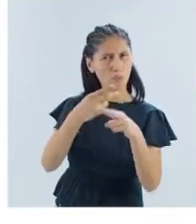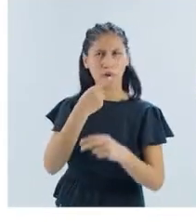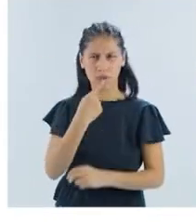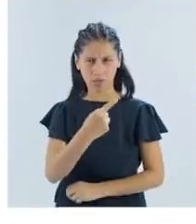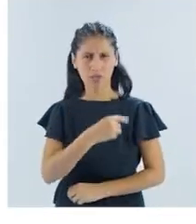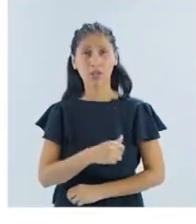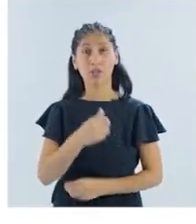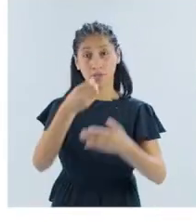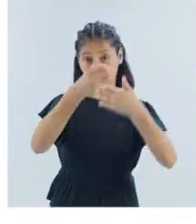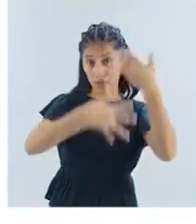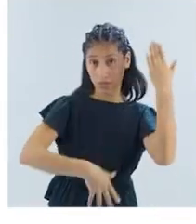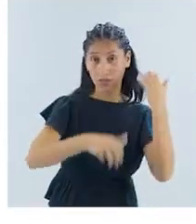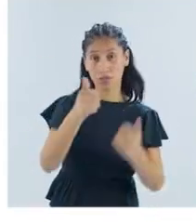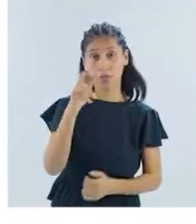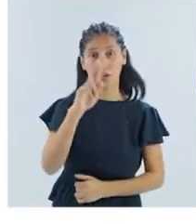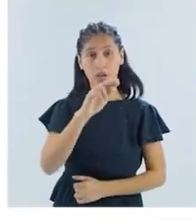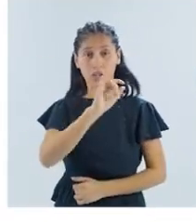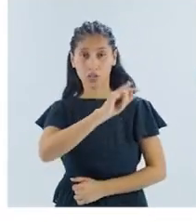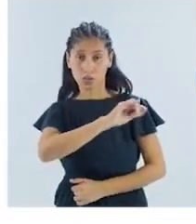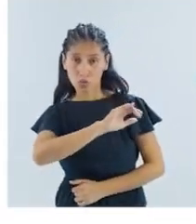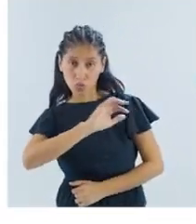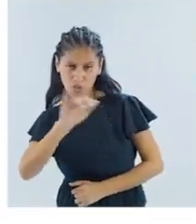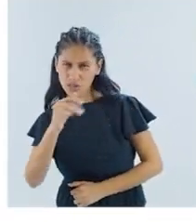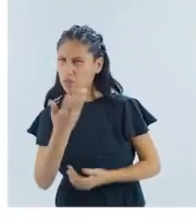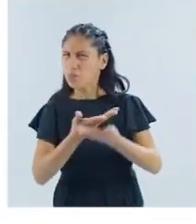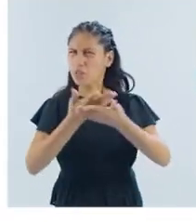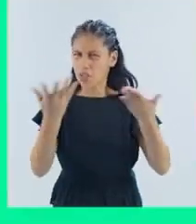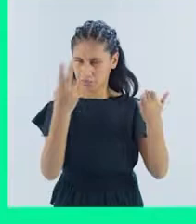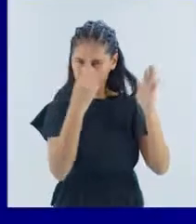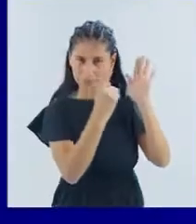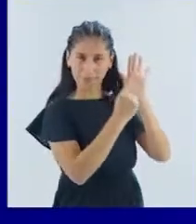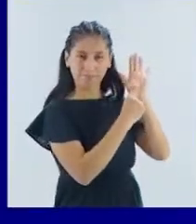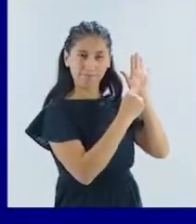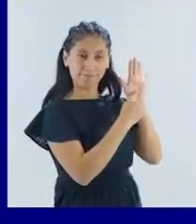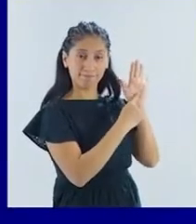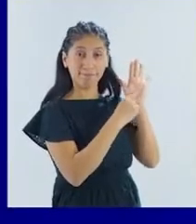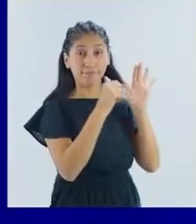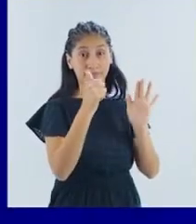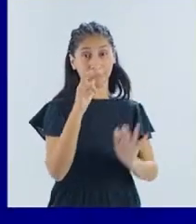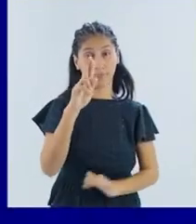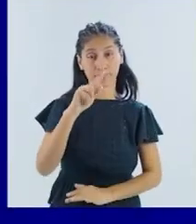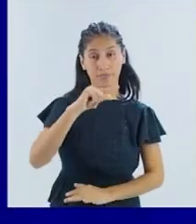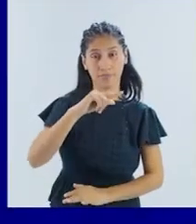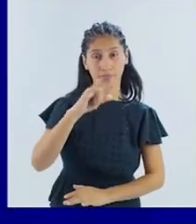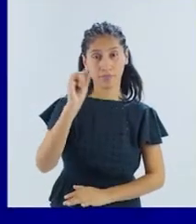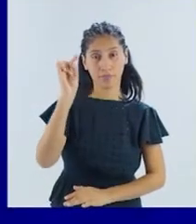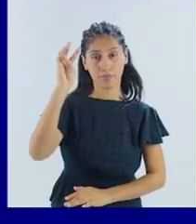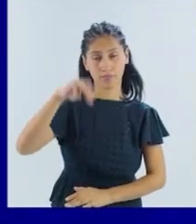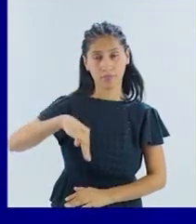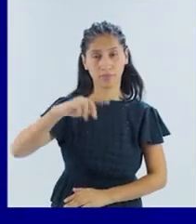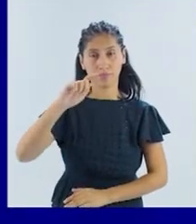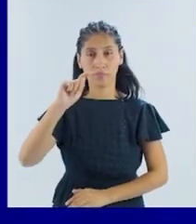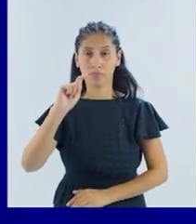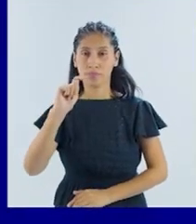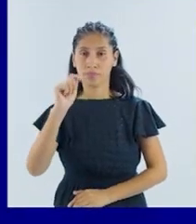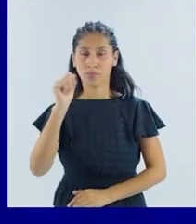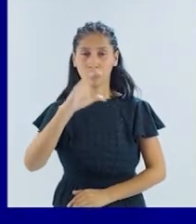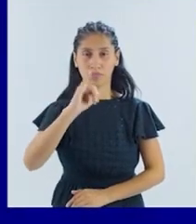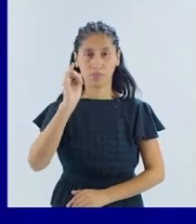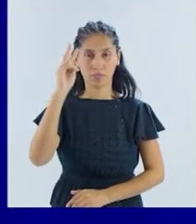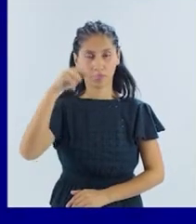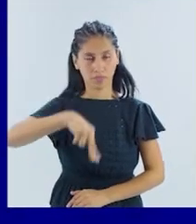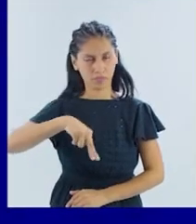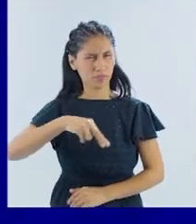dice, textos argumentativos. ¿Qué quiere decir esto? La argumentación hace referencia a